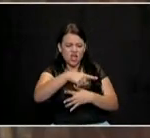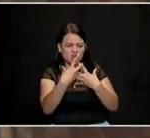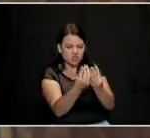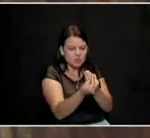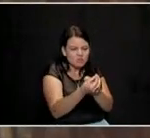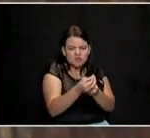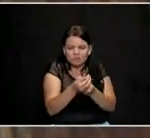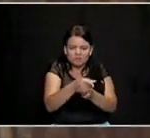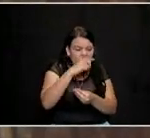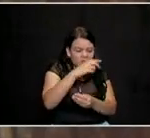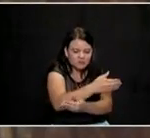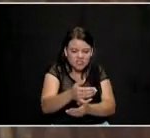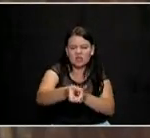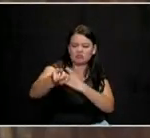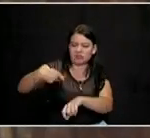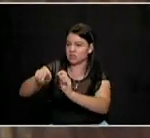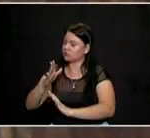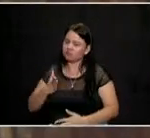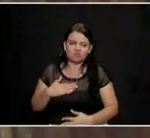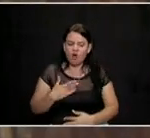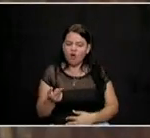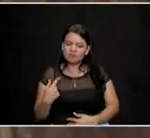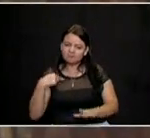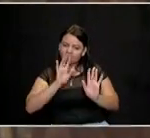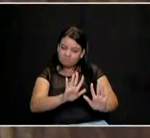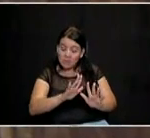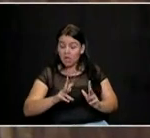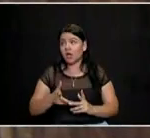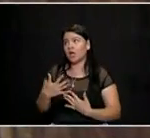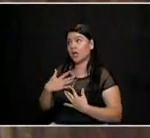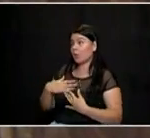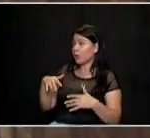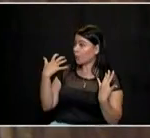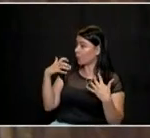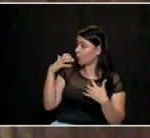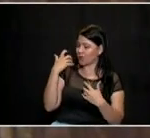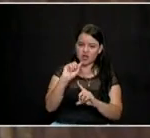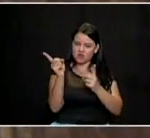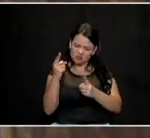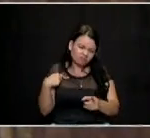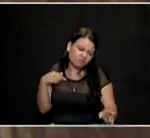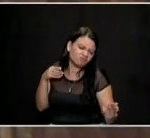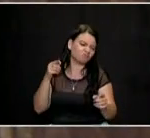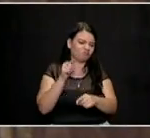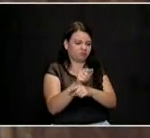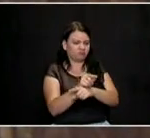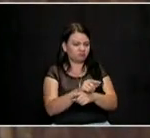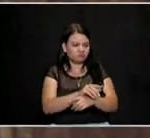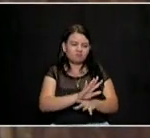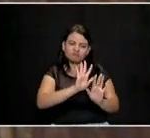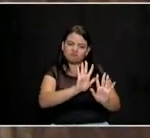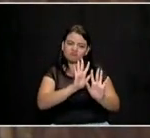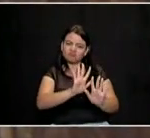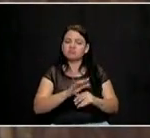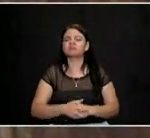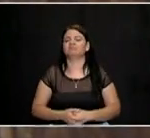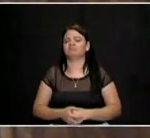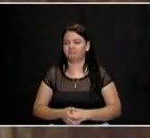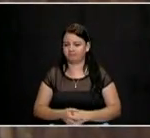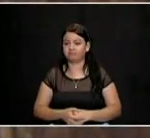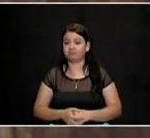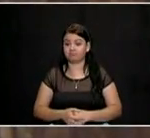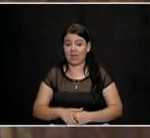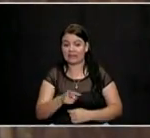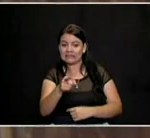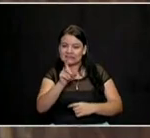no tendrán descanso porque los voy a perseguir voy a perseguir toda actividad delictiva del turismo hay que recuperar gente